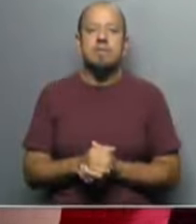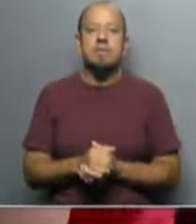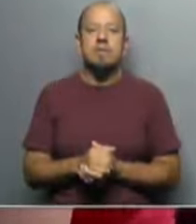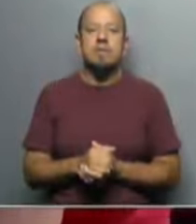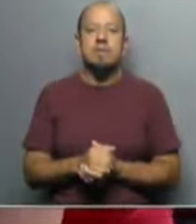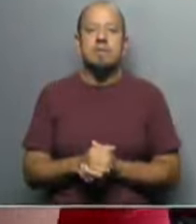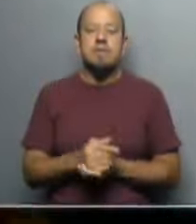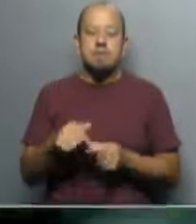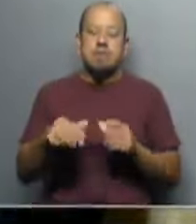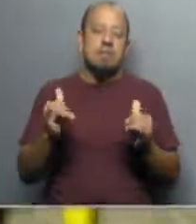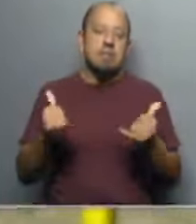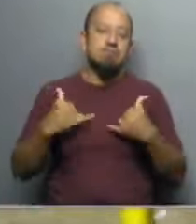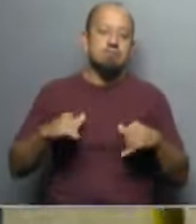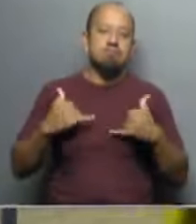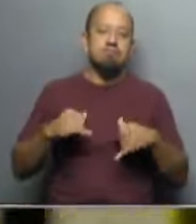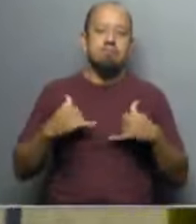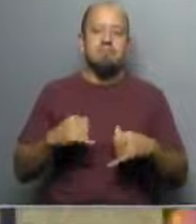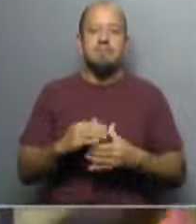a disfrutar del parque.